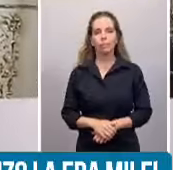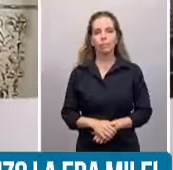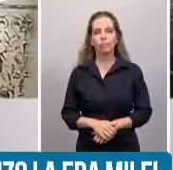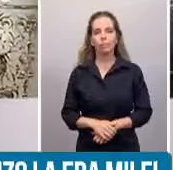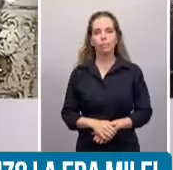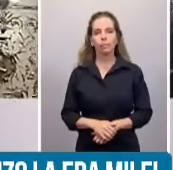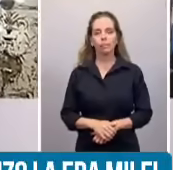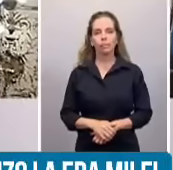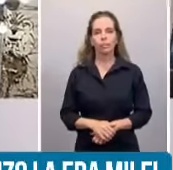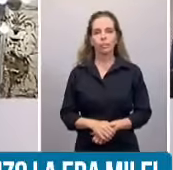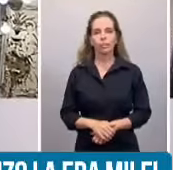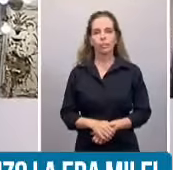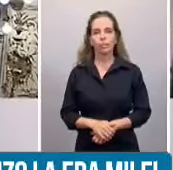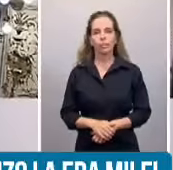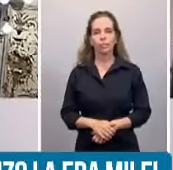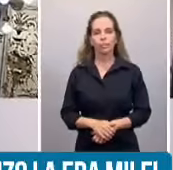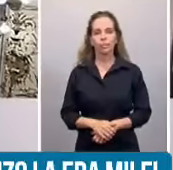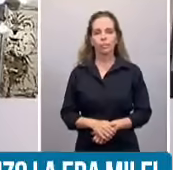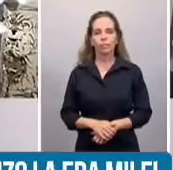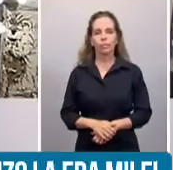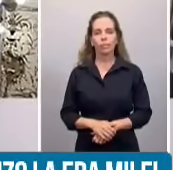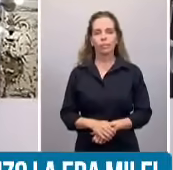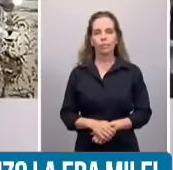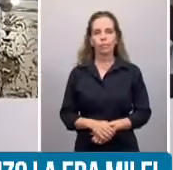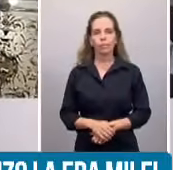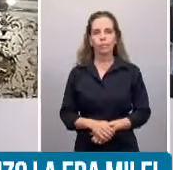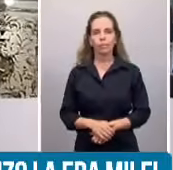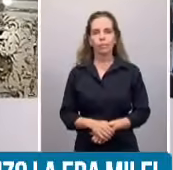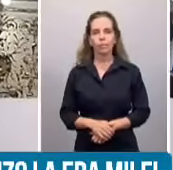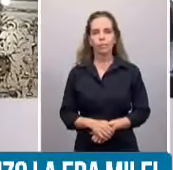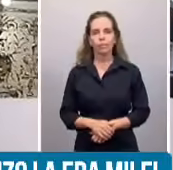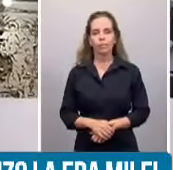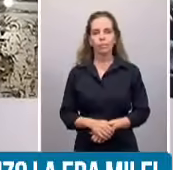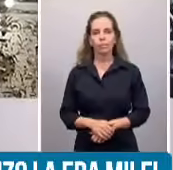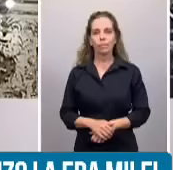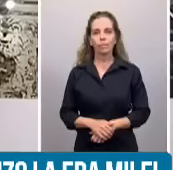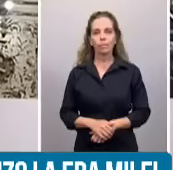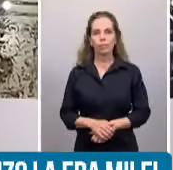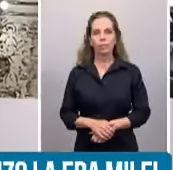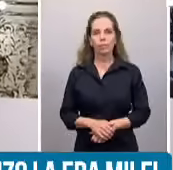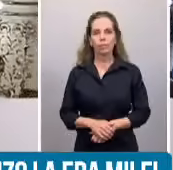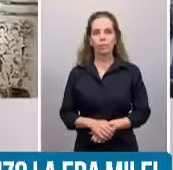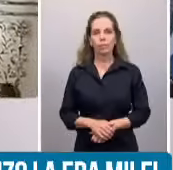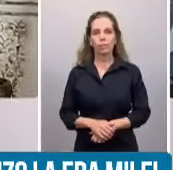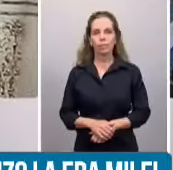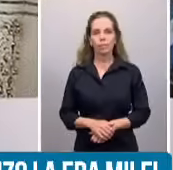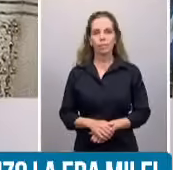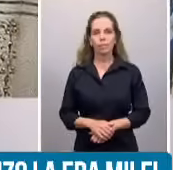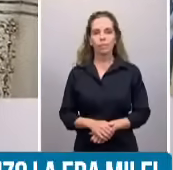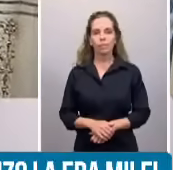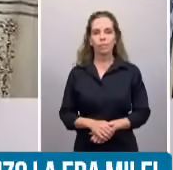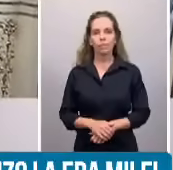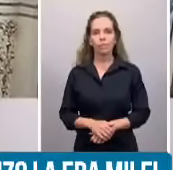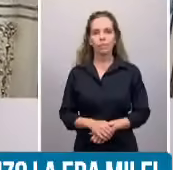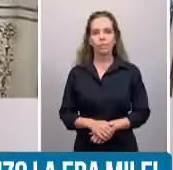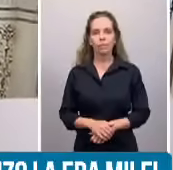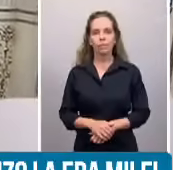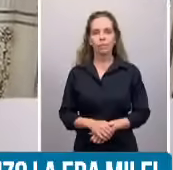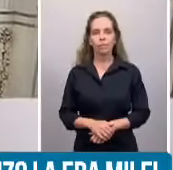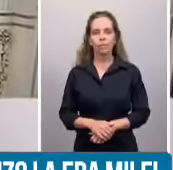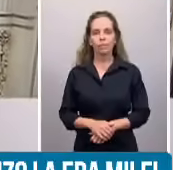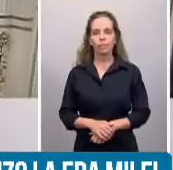presidente de Armenia son los que están lejos de Milei en términos ideológicos. Quizás los que están más